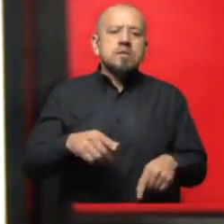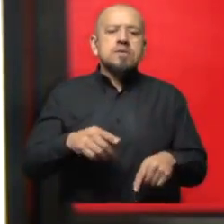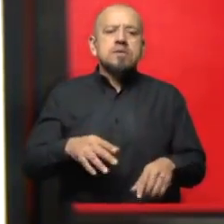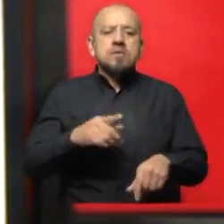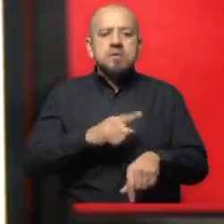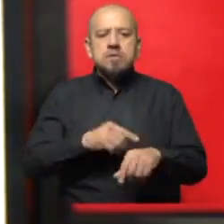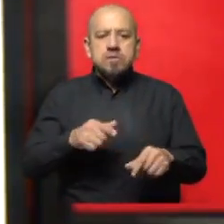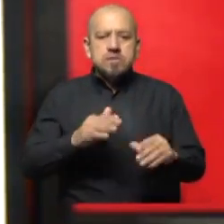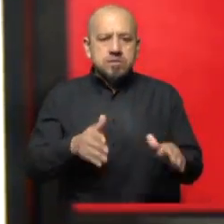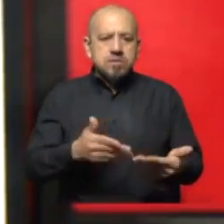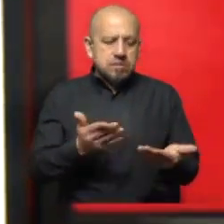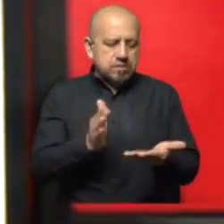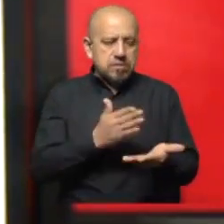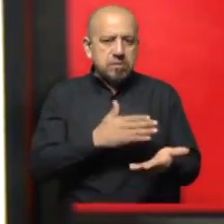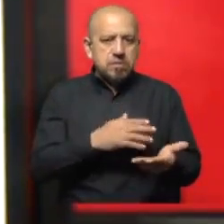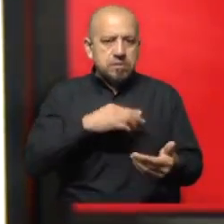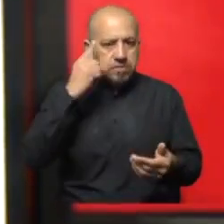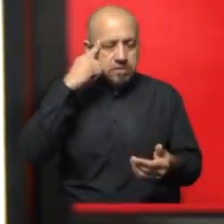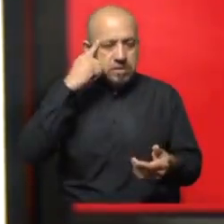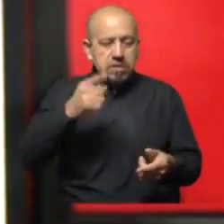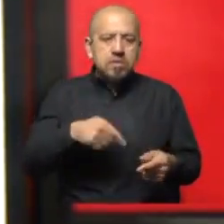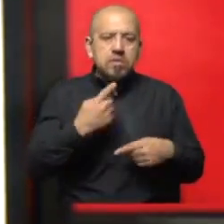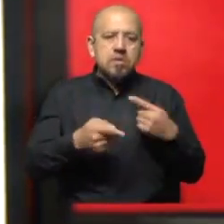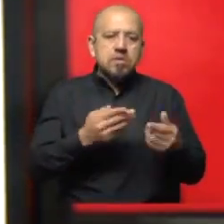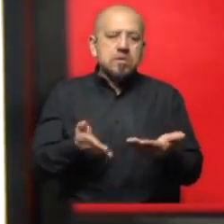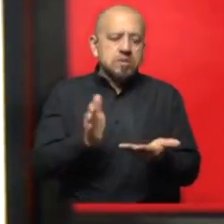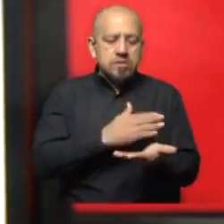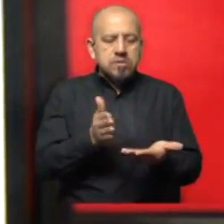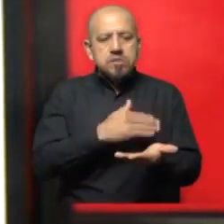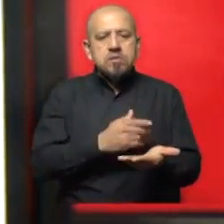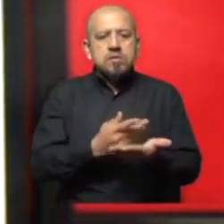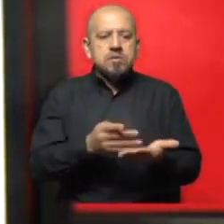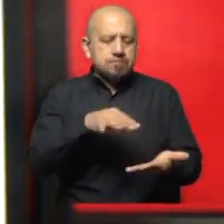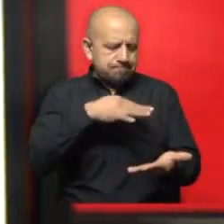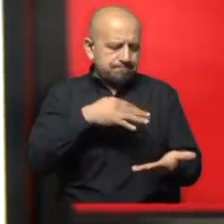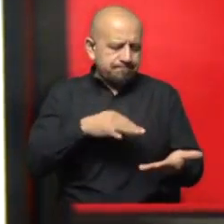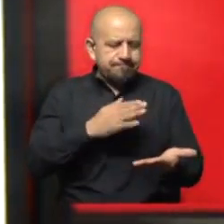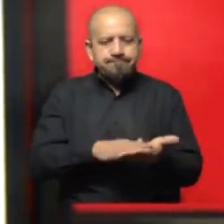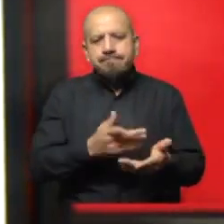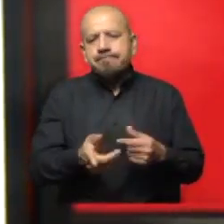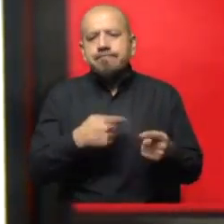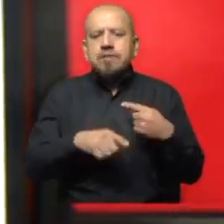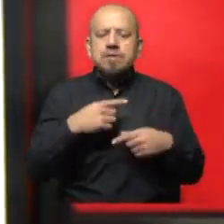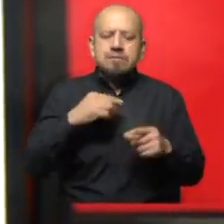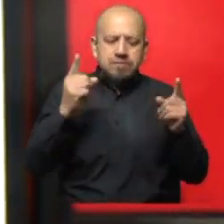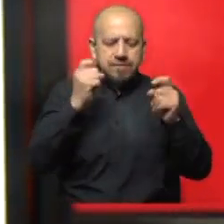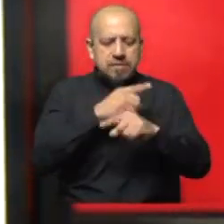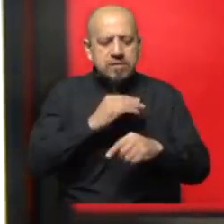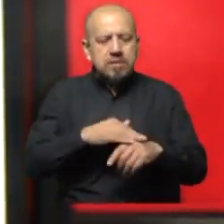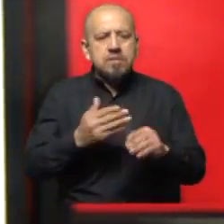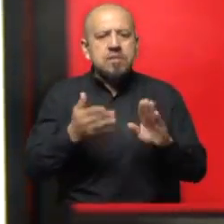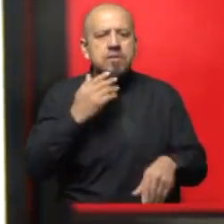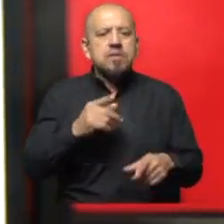concentrarnos agarra un libro y ya estoy pensando dos cosas y vuelvo para atrás relieve las páginas viste como que me está costando un poquito más el